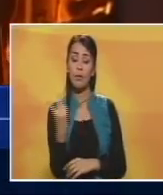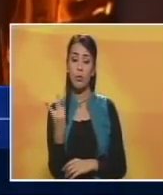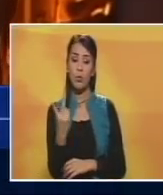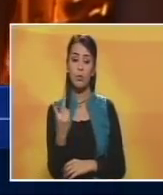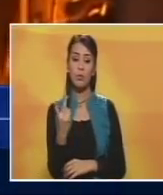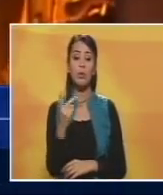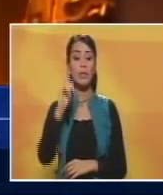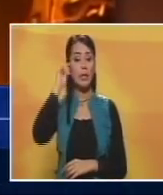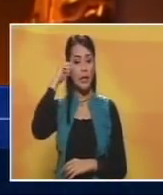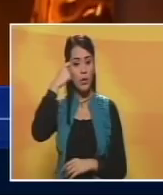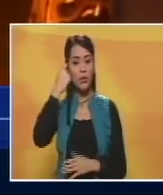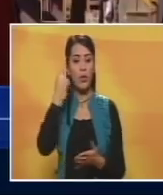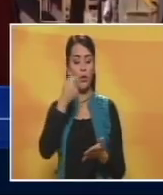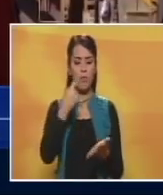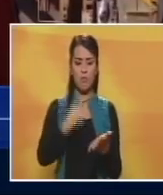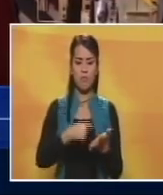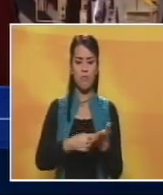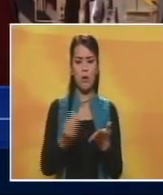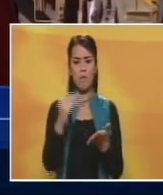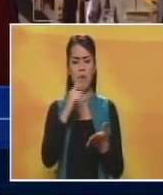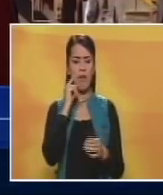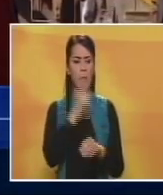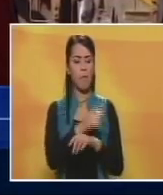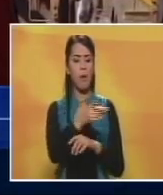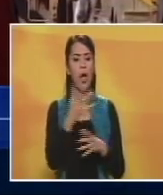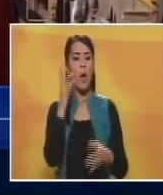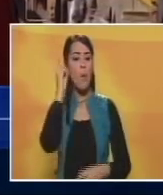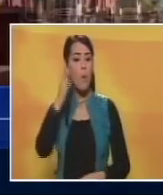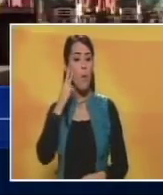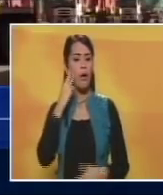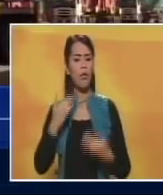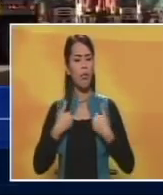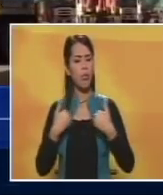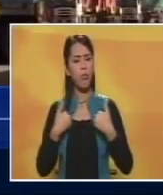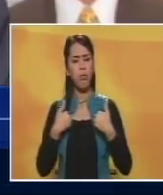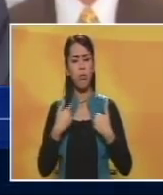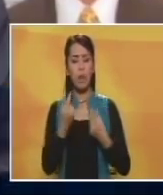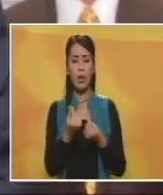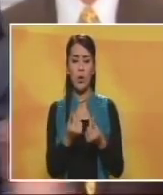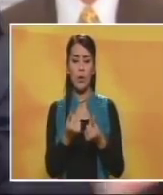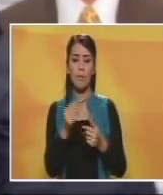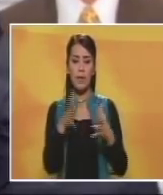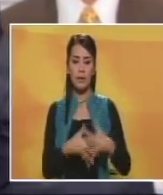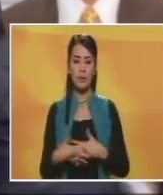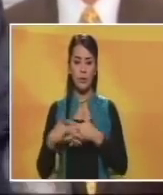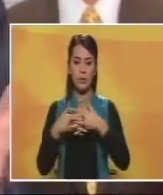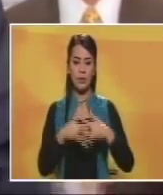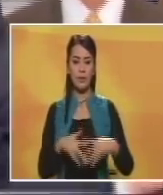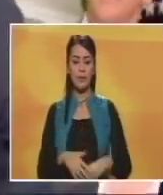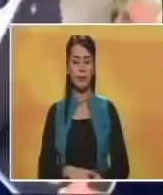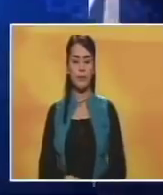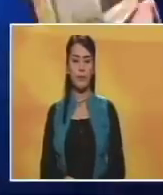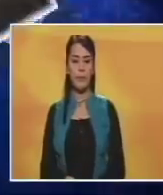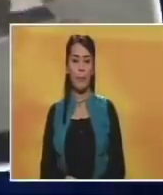partes y recordó que los aranceles adicionales impuestos por Washington dañan internamente la economía estadounidense.